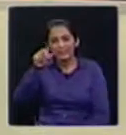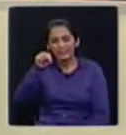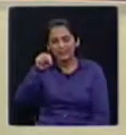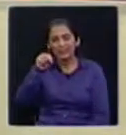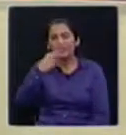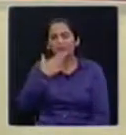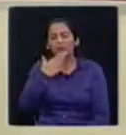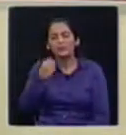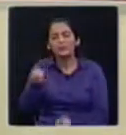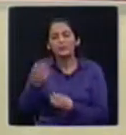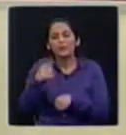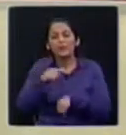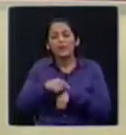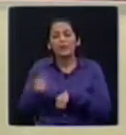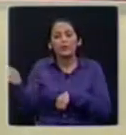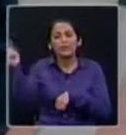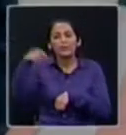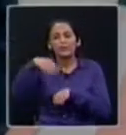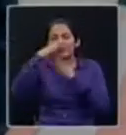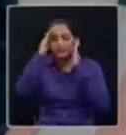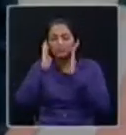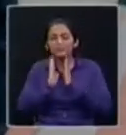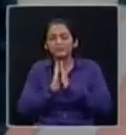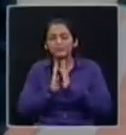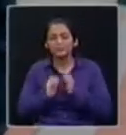llegará la imagen?